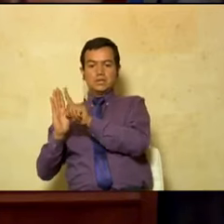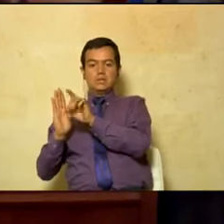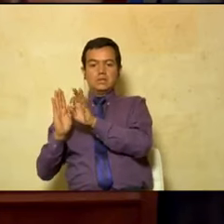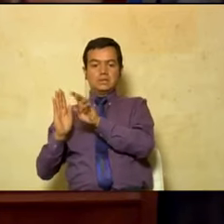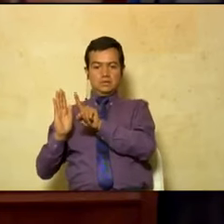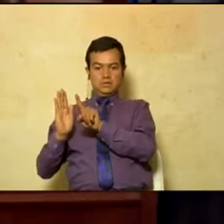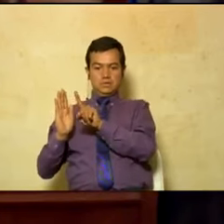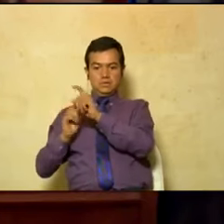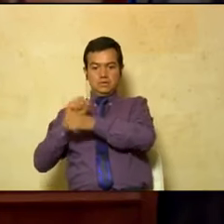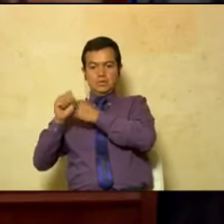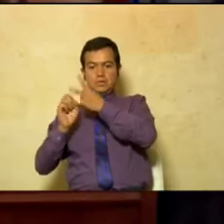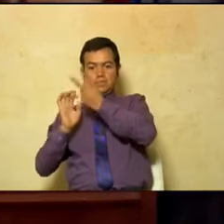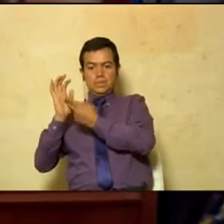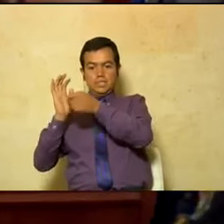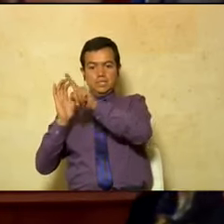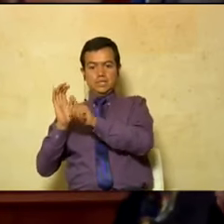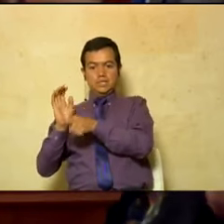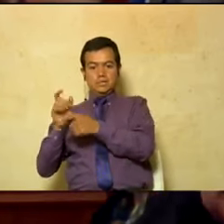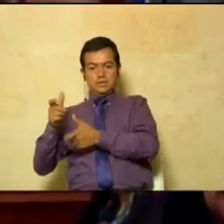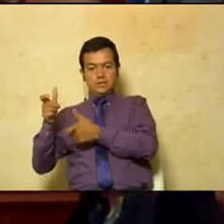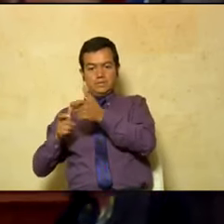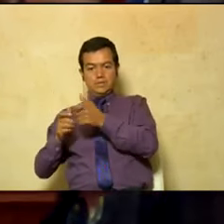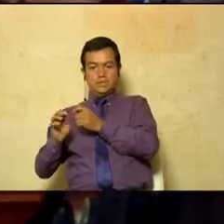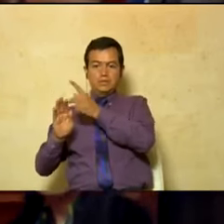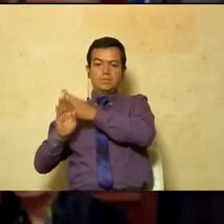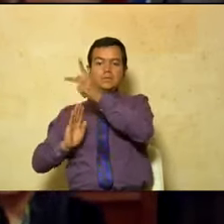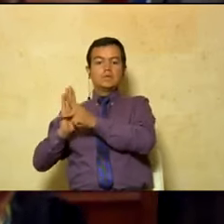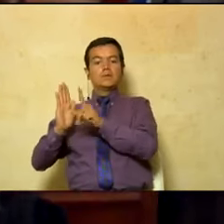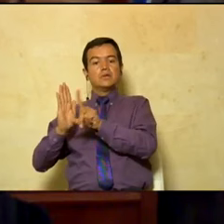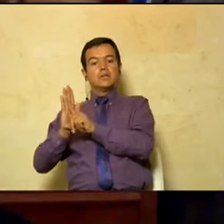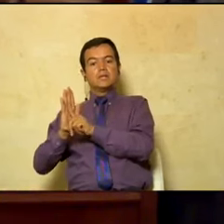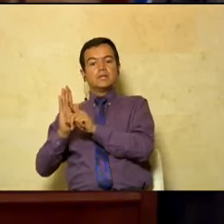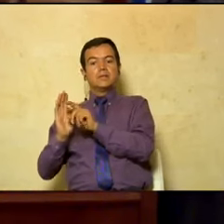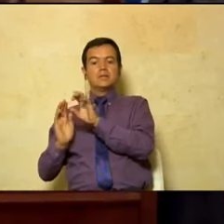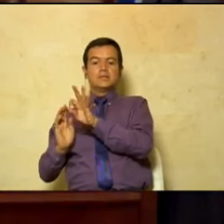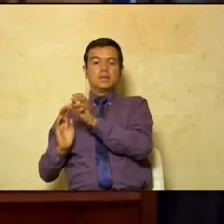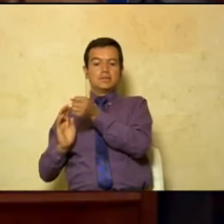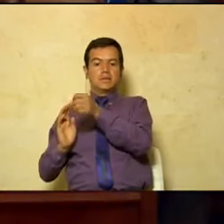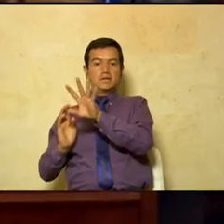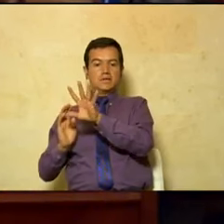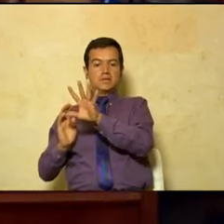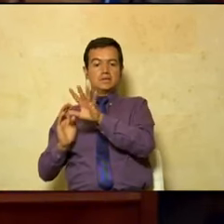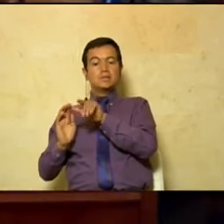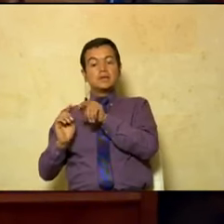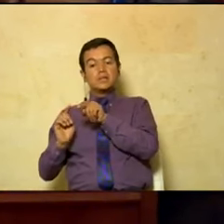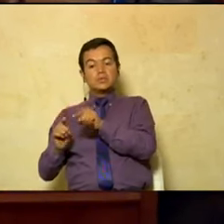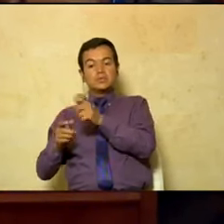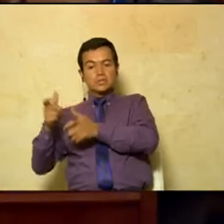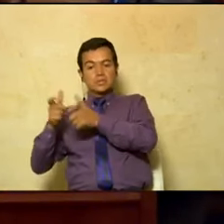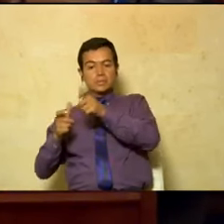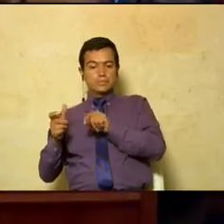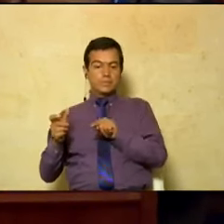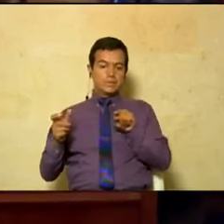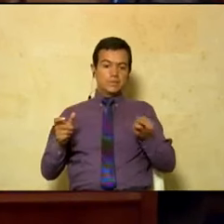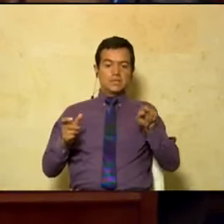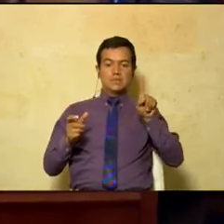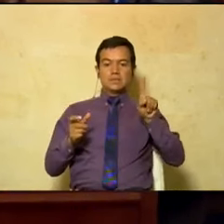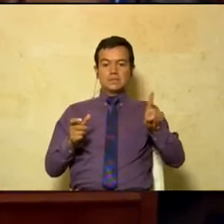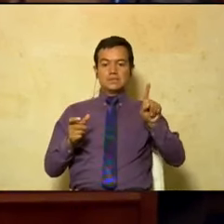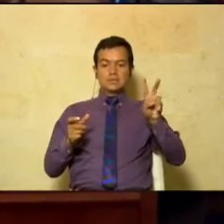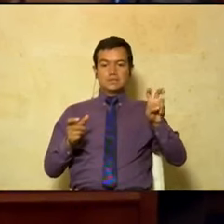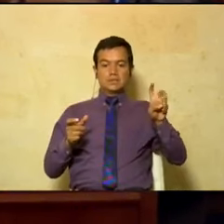13126 cámara proyecto de ley número 315 20117 cámara 176